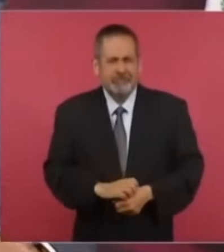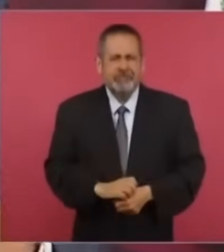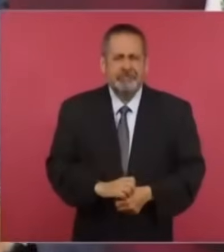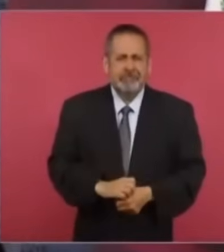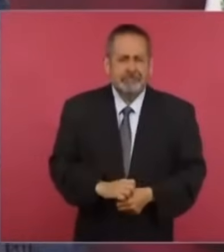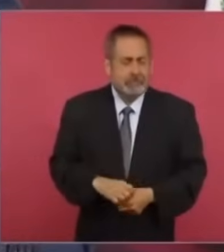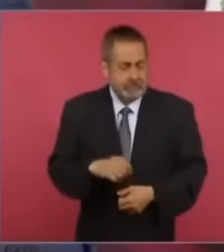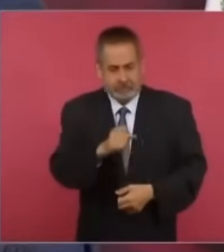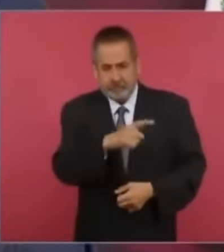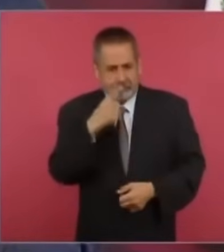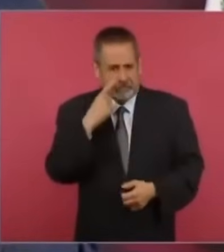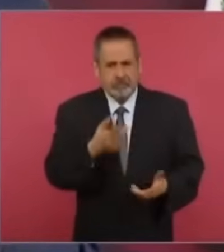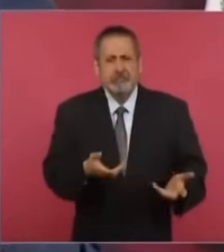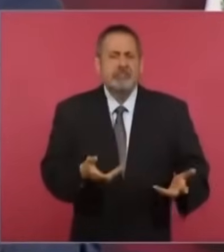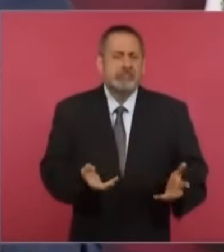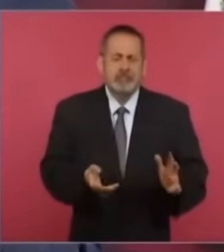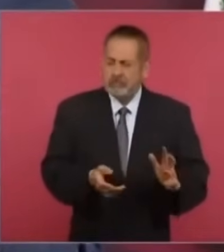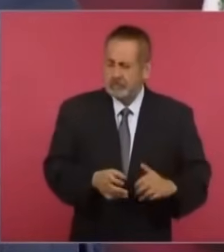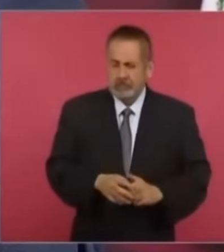Y ahí están los